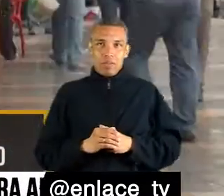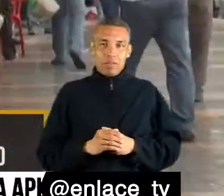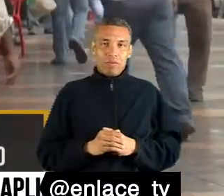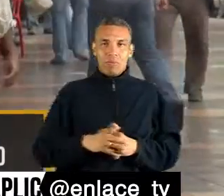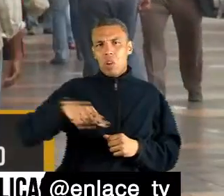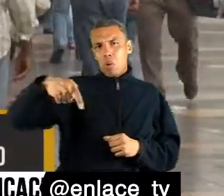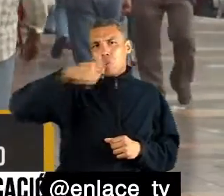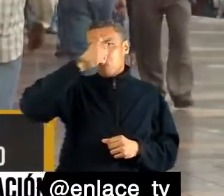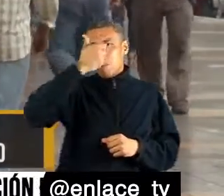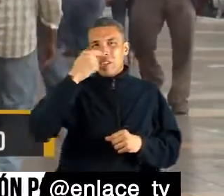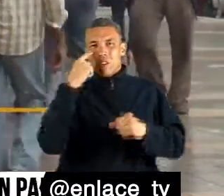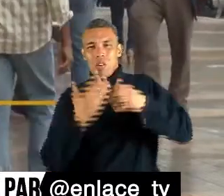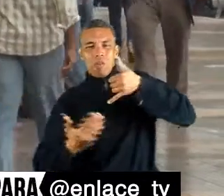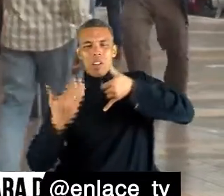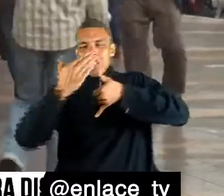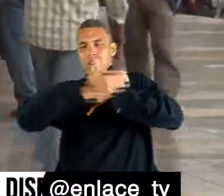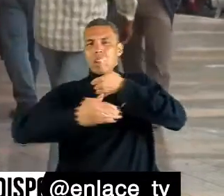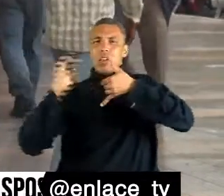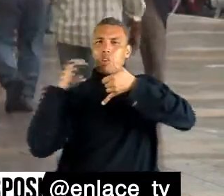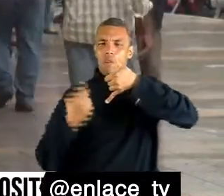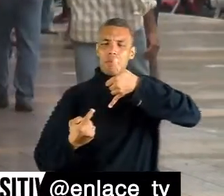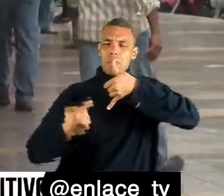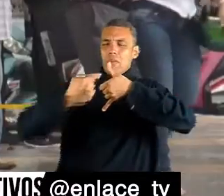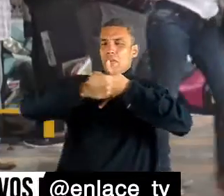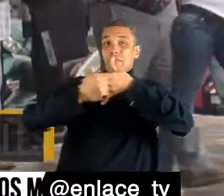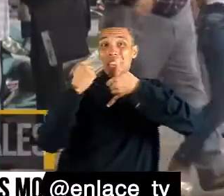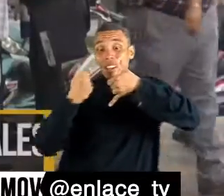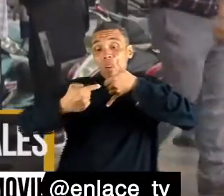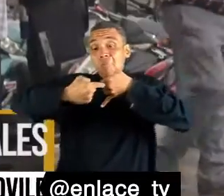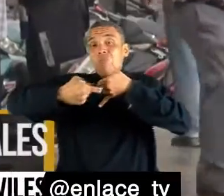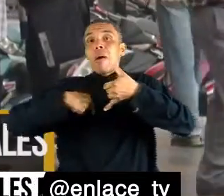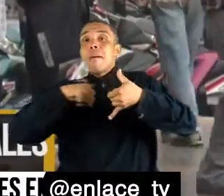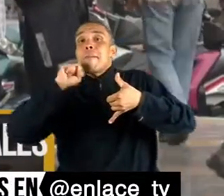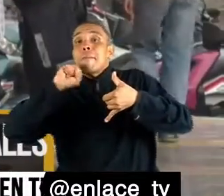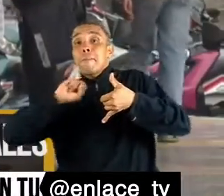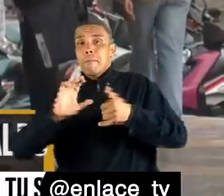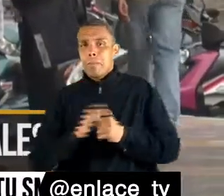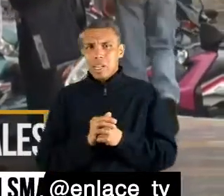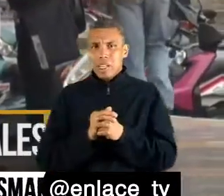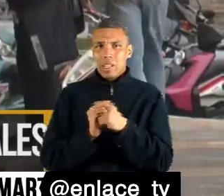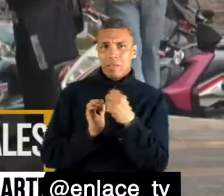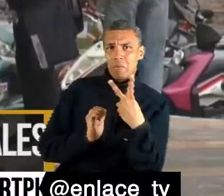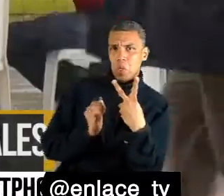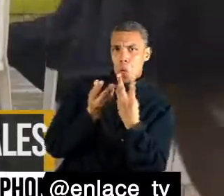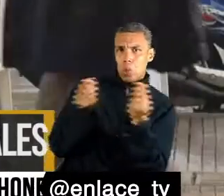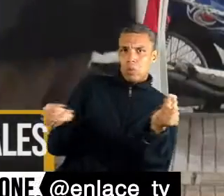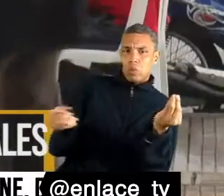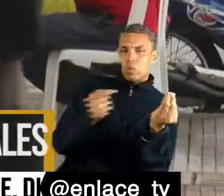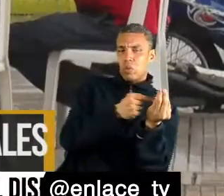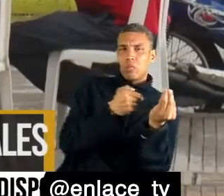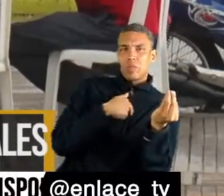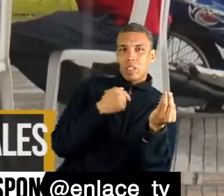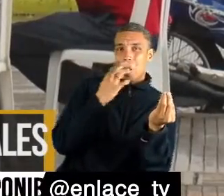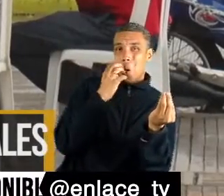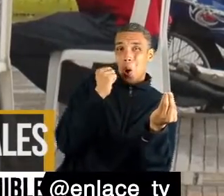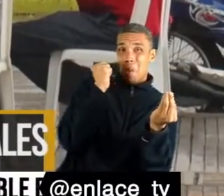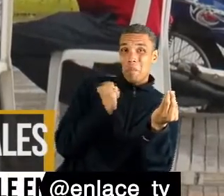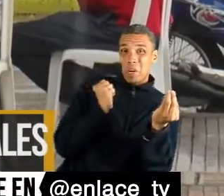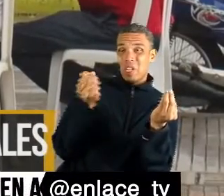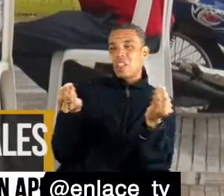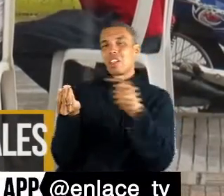Liberal en Colombia. En Santander y particularmente en Barranca Bermeja, dos vertientes se disputan las mayorías, las lideradas por los senadores Horacio Serpa y Jaime